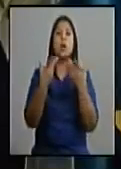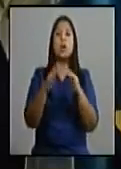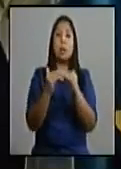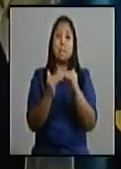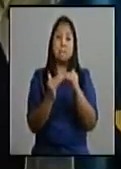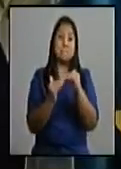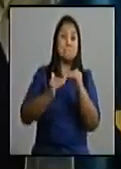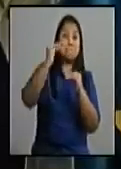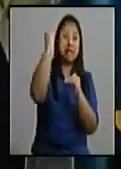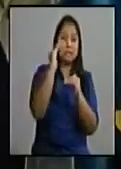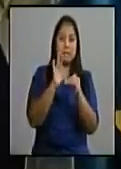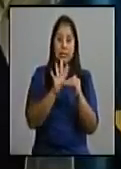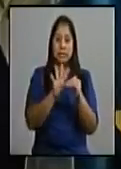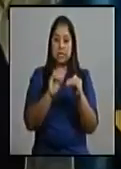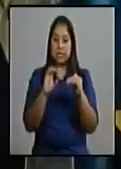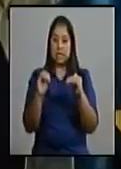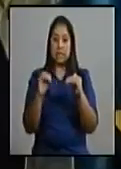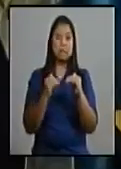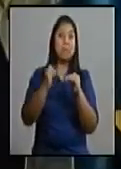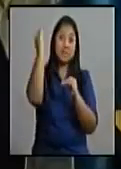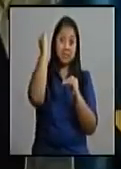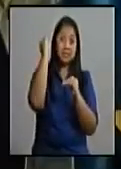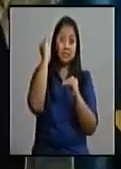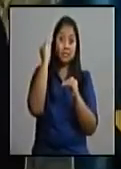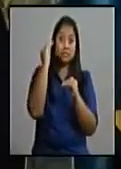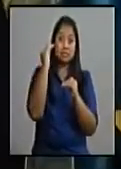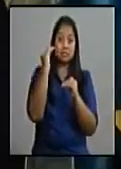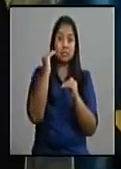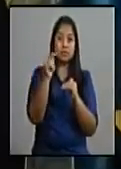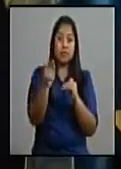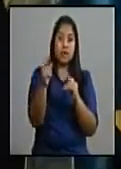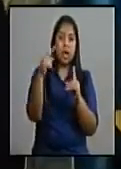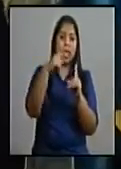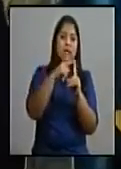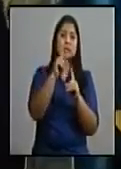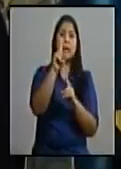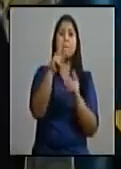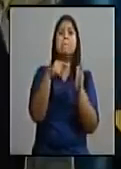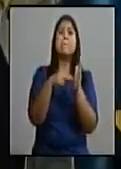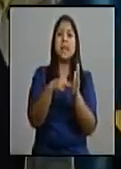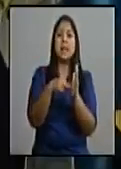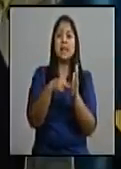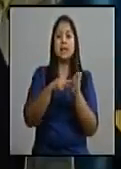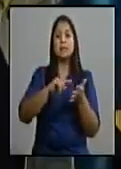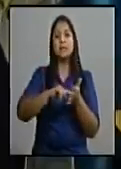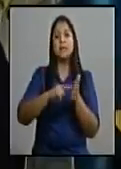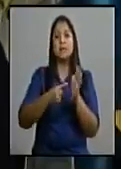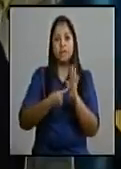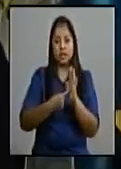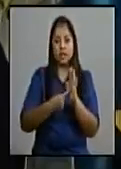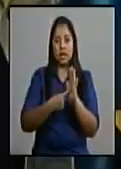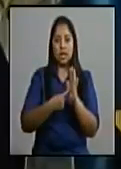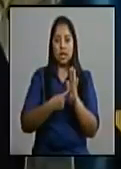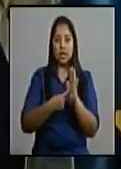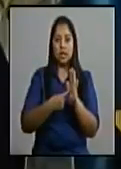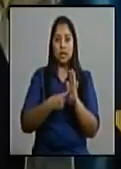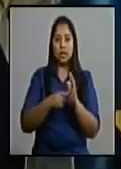de 500 unidades hasta 1000, se considera que el caso